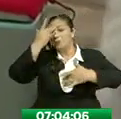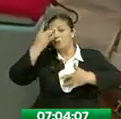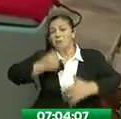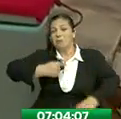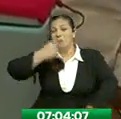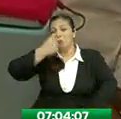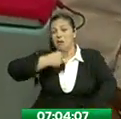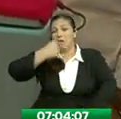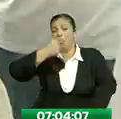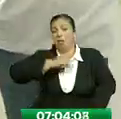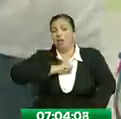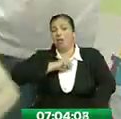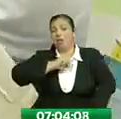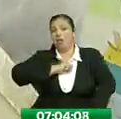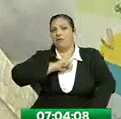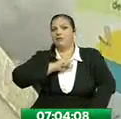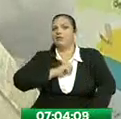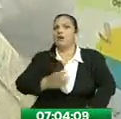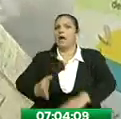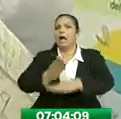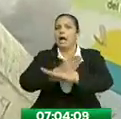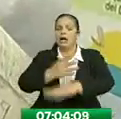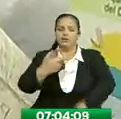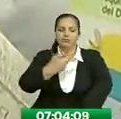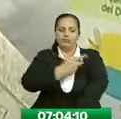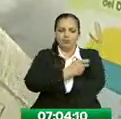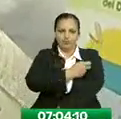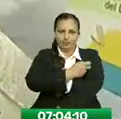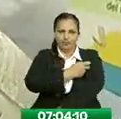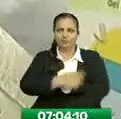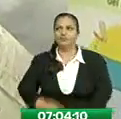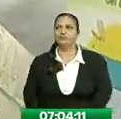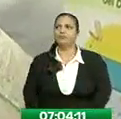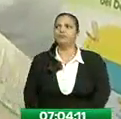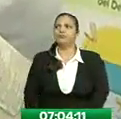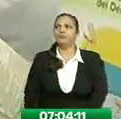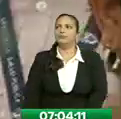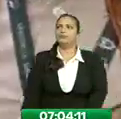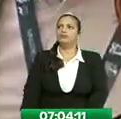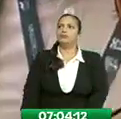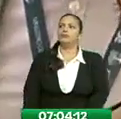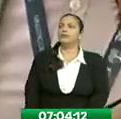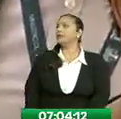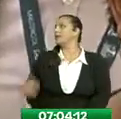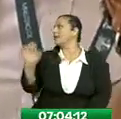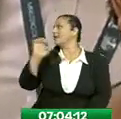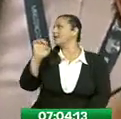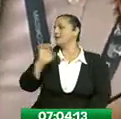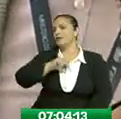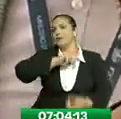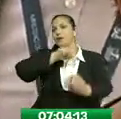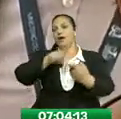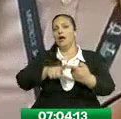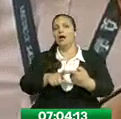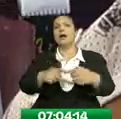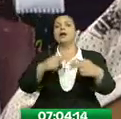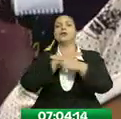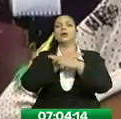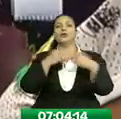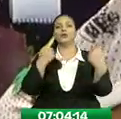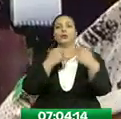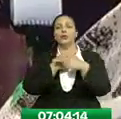Hasta el mes de noviembre, a nivel nacional se registró un total de 58 casos de personas contagiadas de la influenza